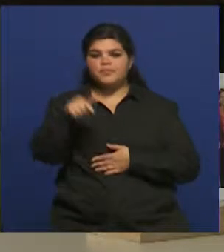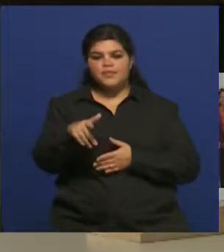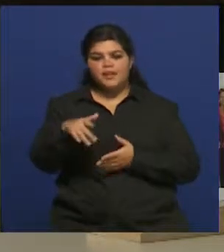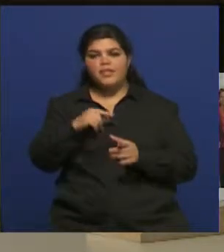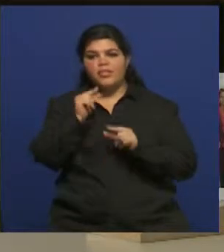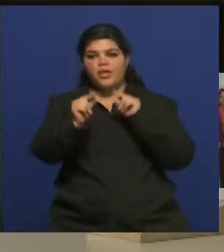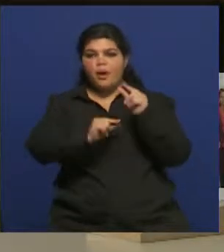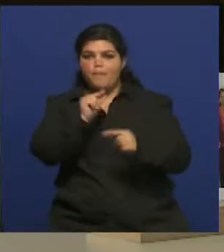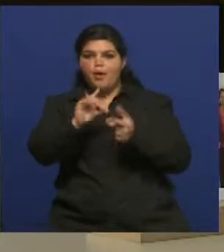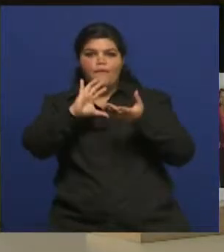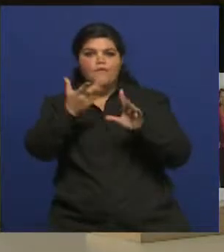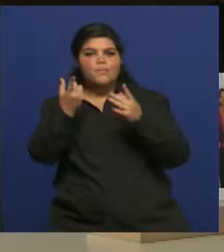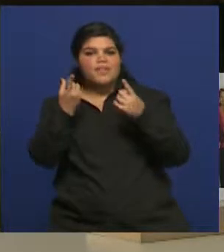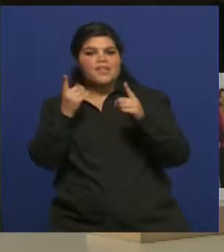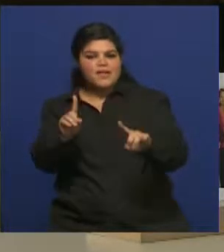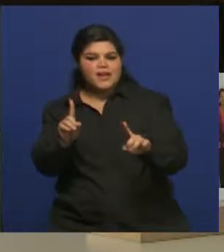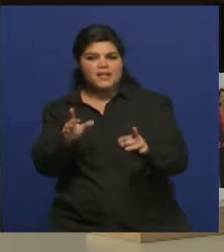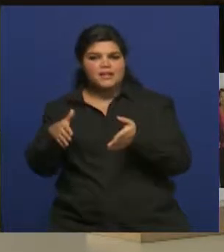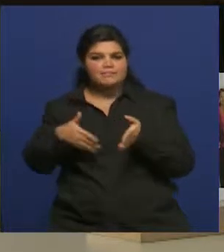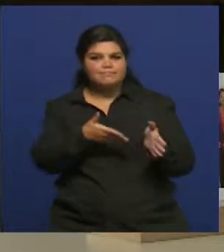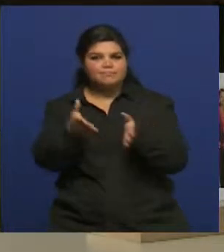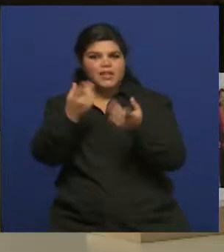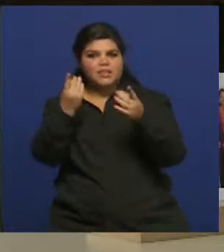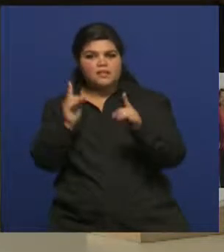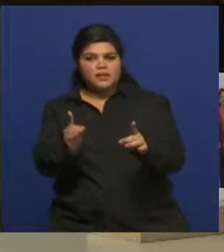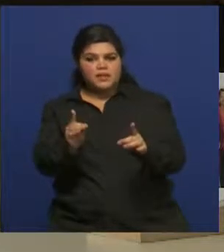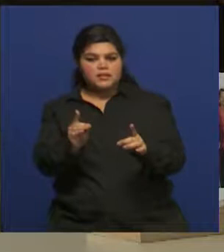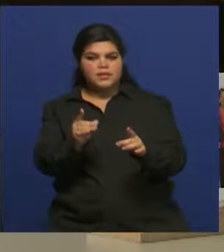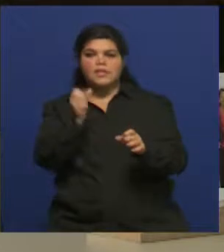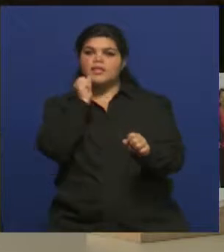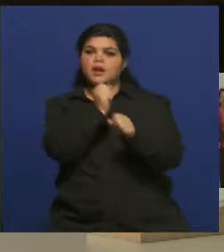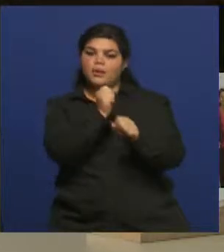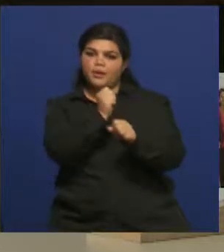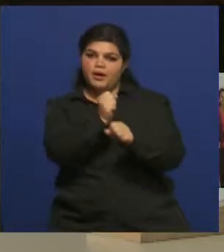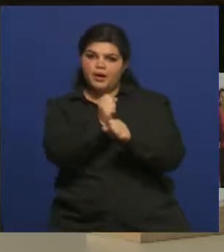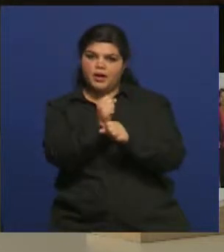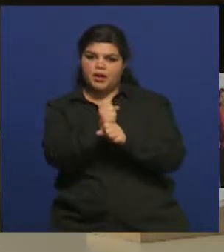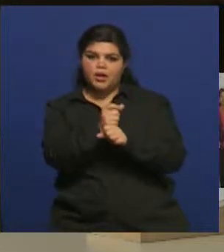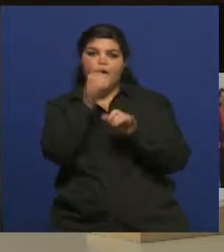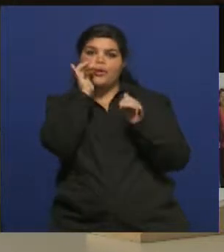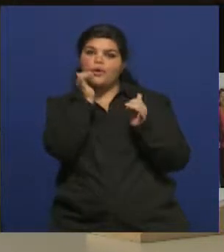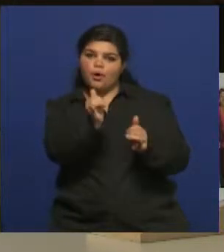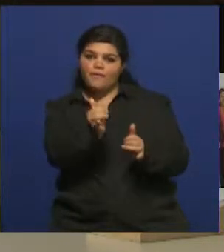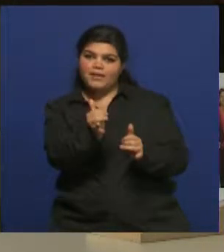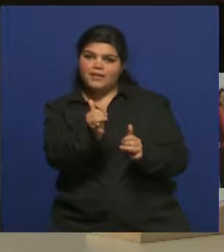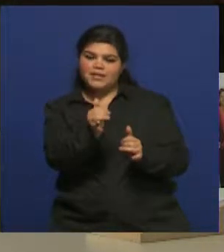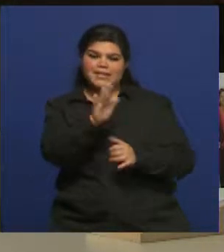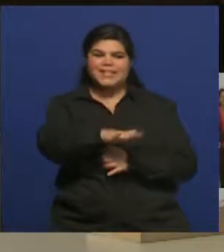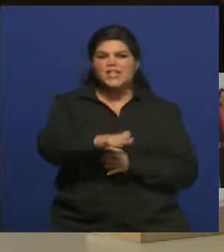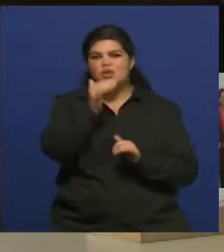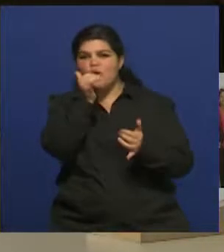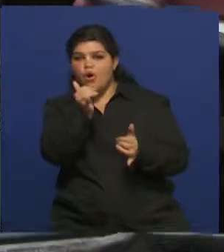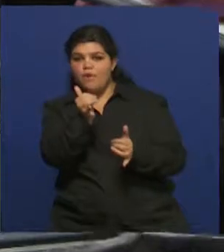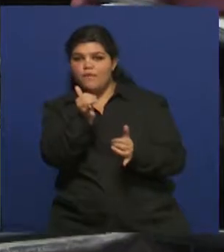camino distinto y trabajar no solamente con el joven, con el niño joven, sino también